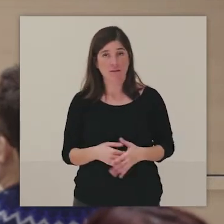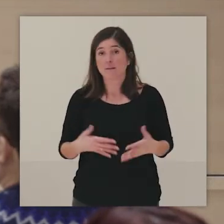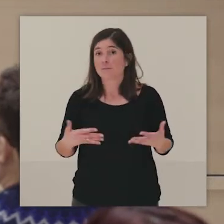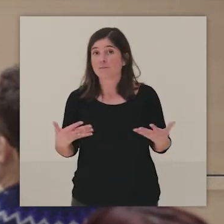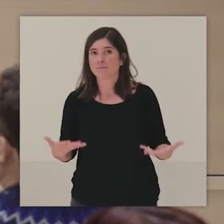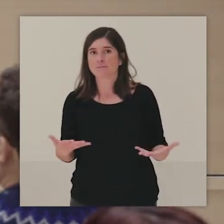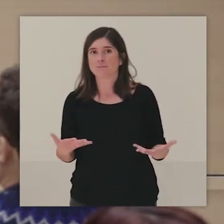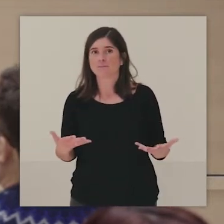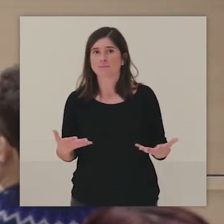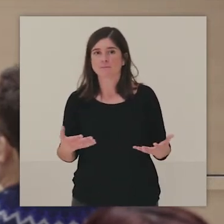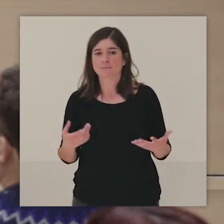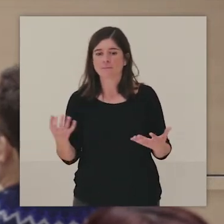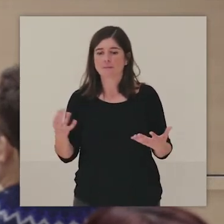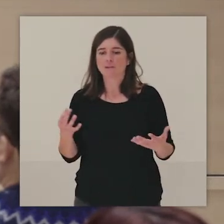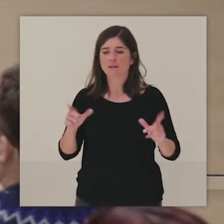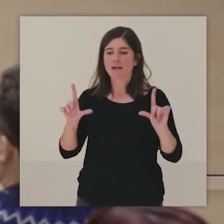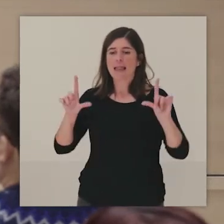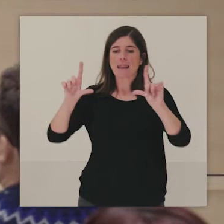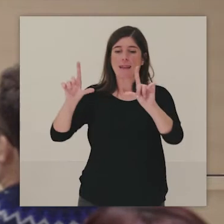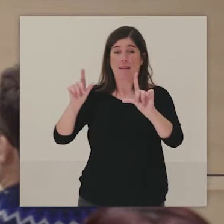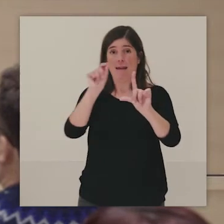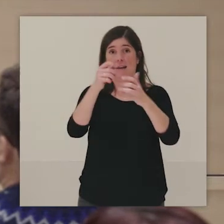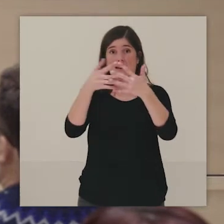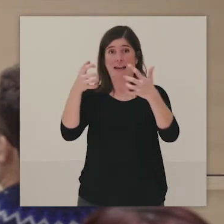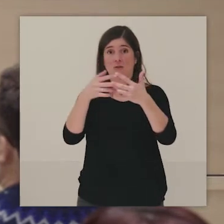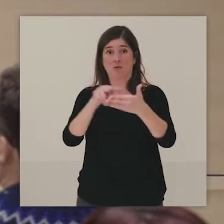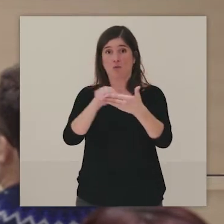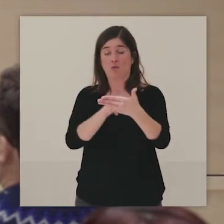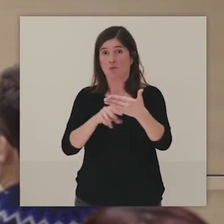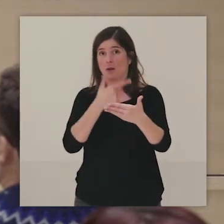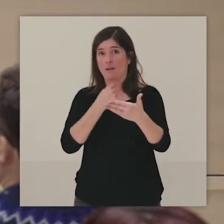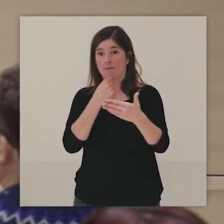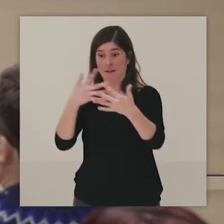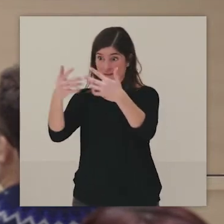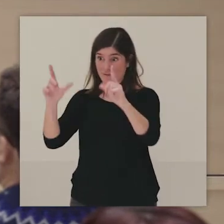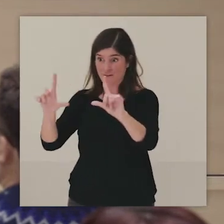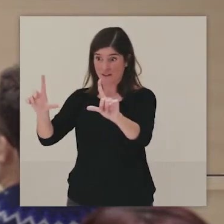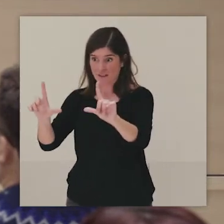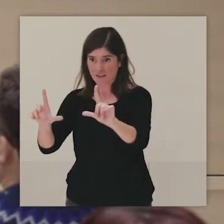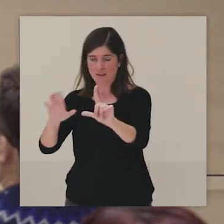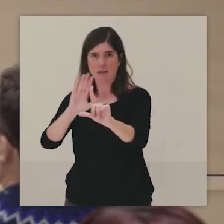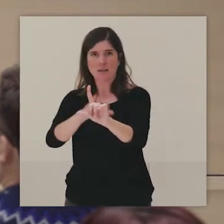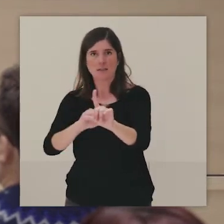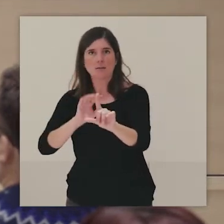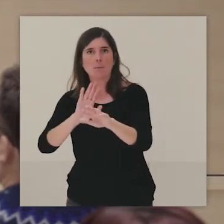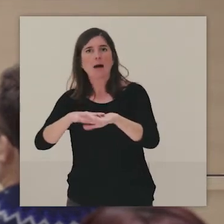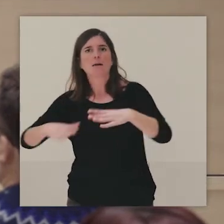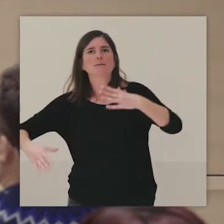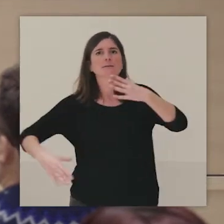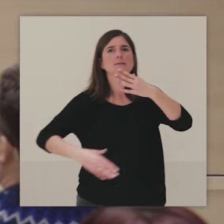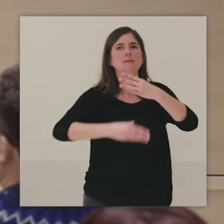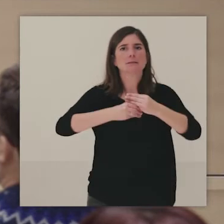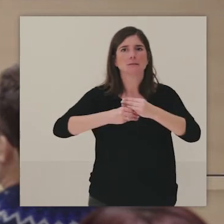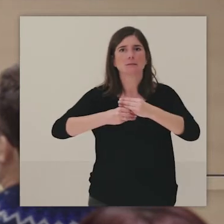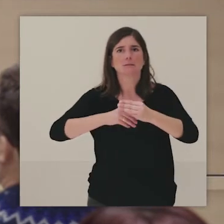es complementariedad. Se trataría de dar una alternativa eficaz a un público con unas